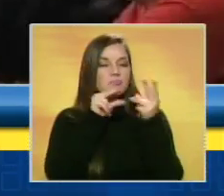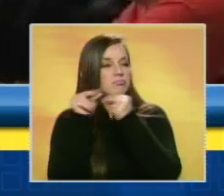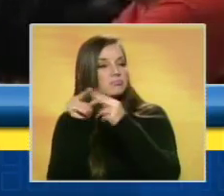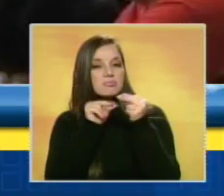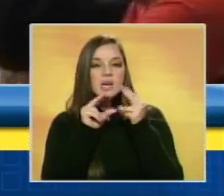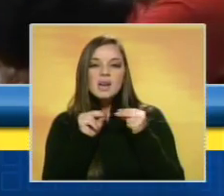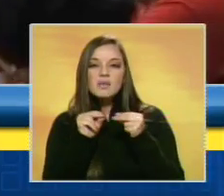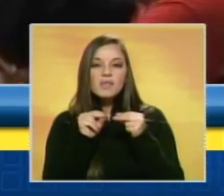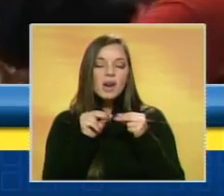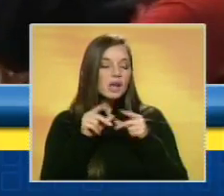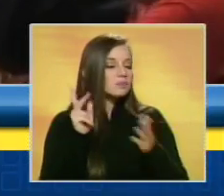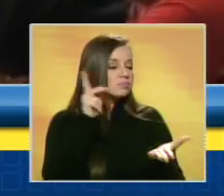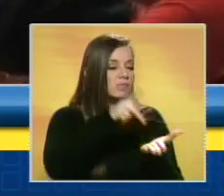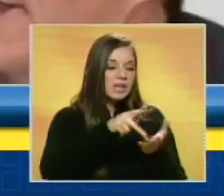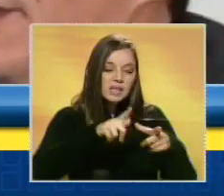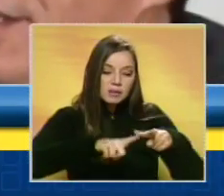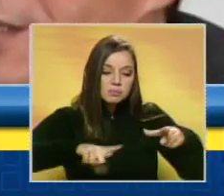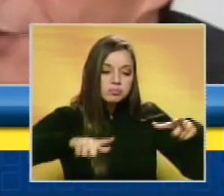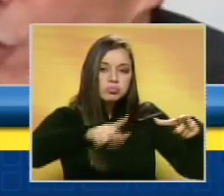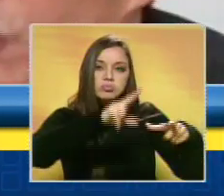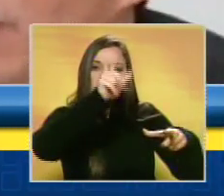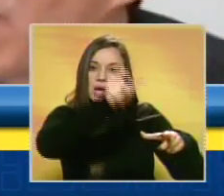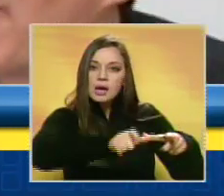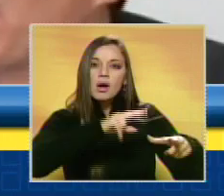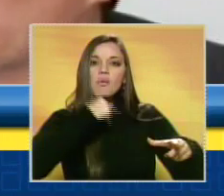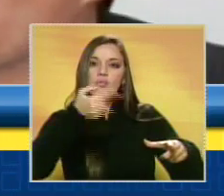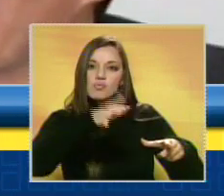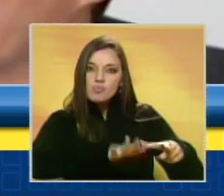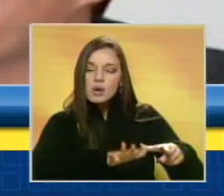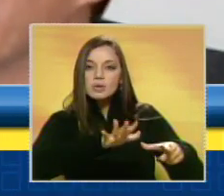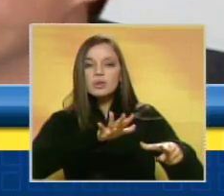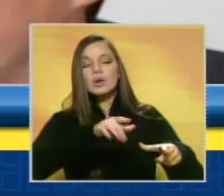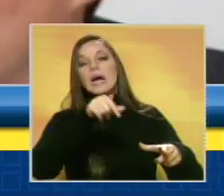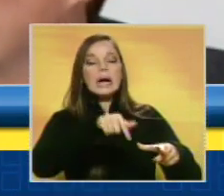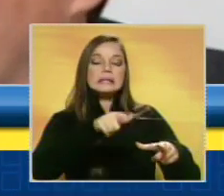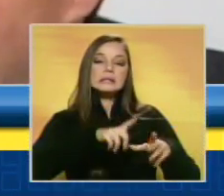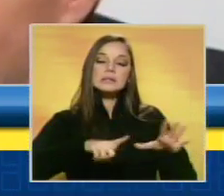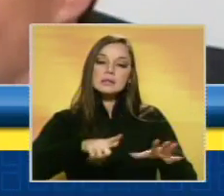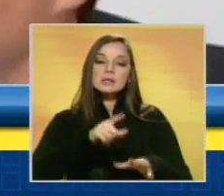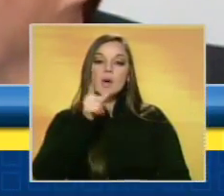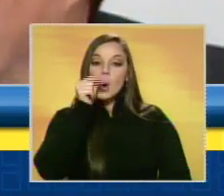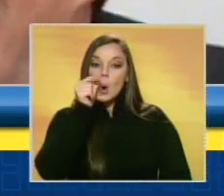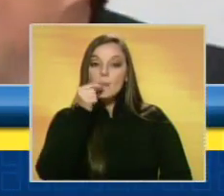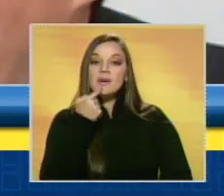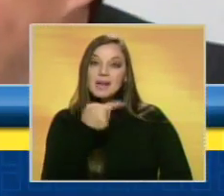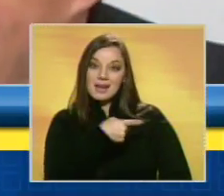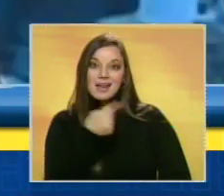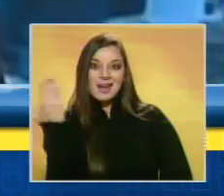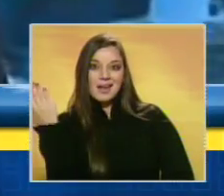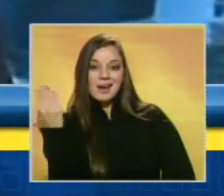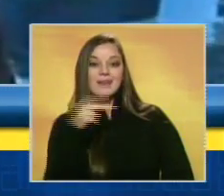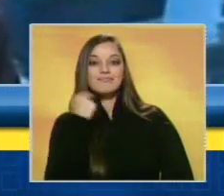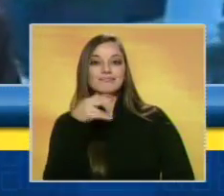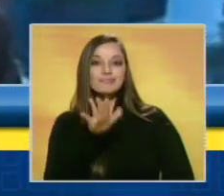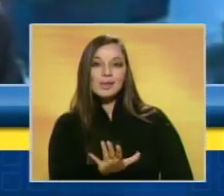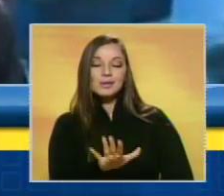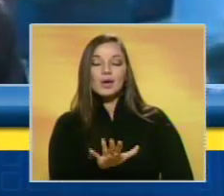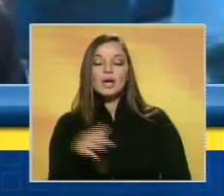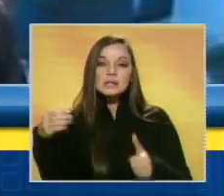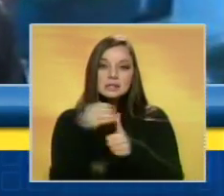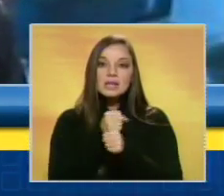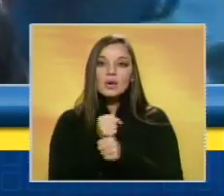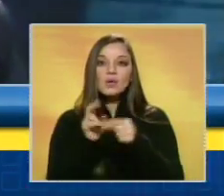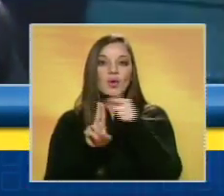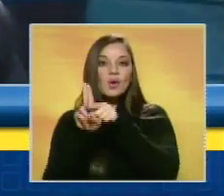de disidencia en cuanto al peritaje del cuerpo de Nisman. Asimismo, Fein minimizó la importancia del hallazgo de un arma calibre 22